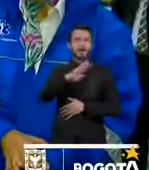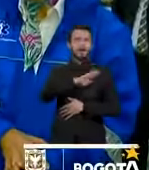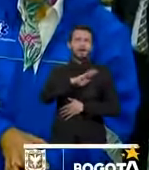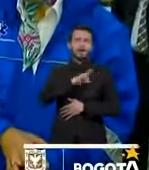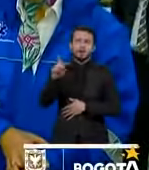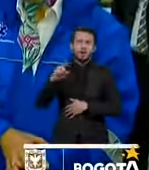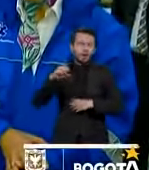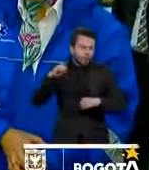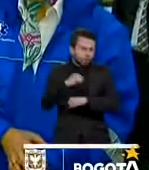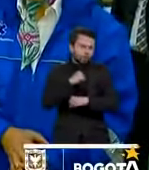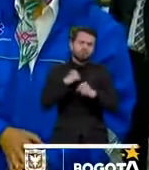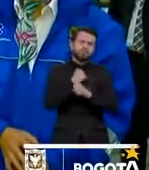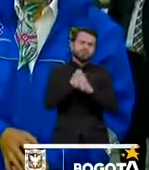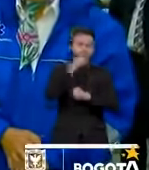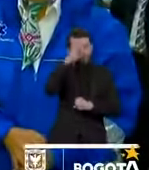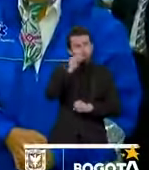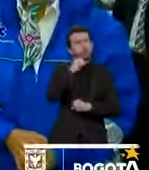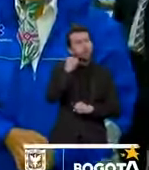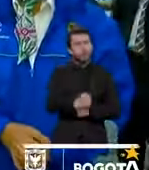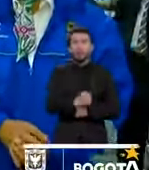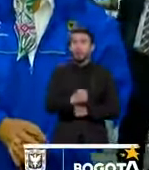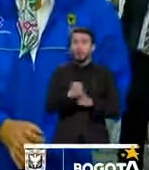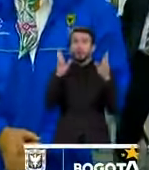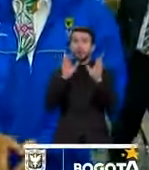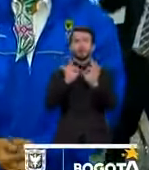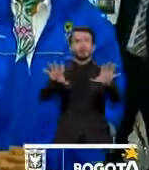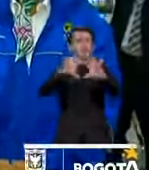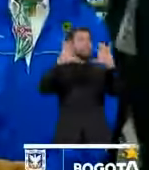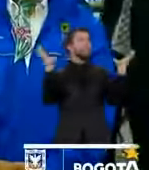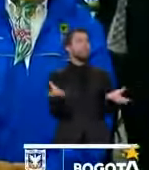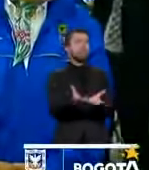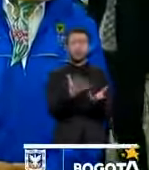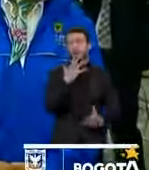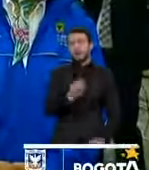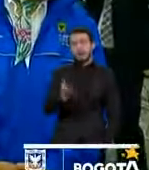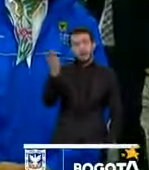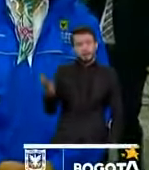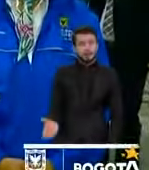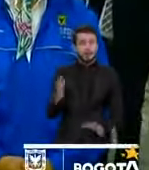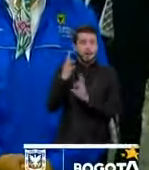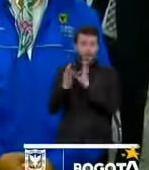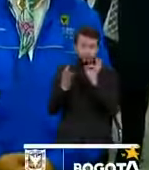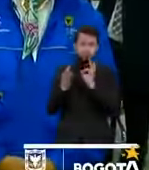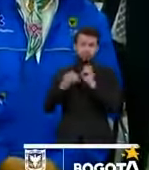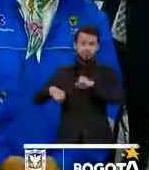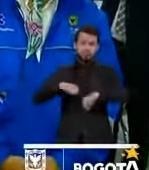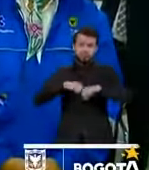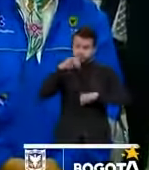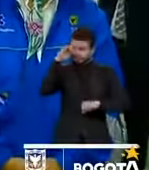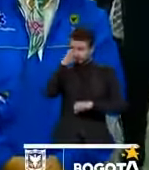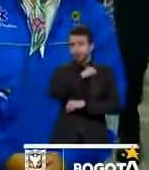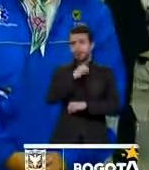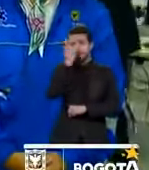gracias. Felicitaciones. Es muy, muy bonita, muy importante